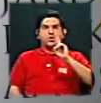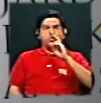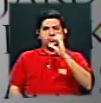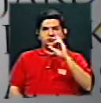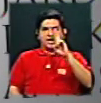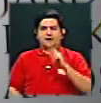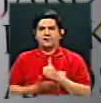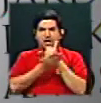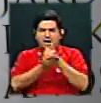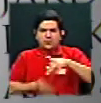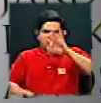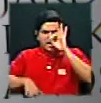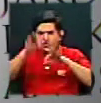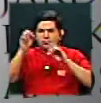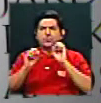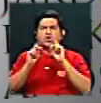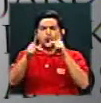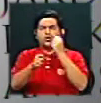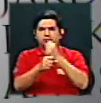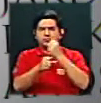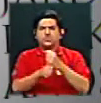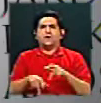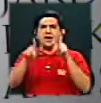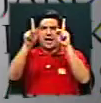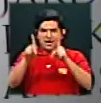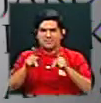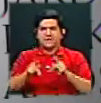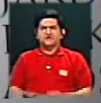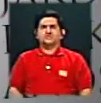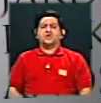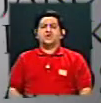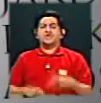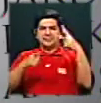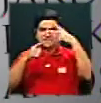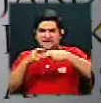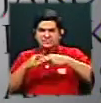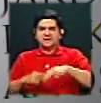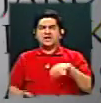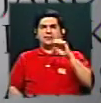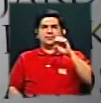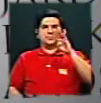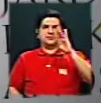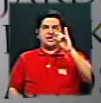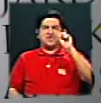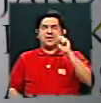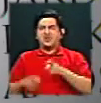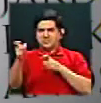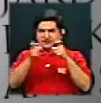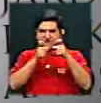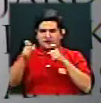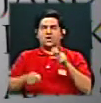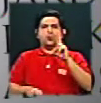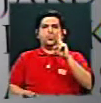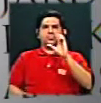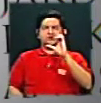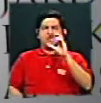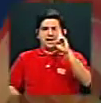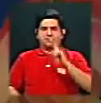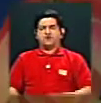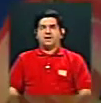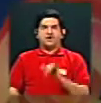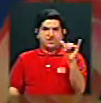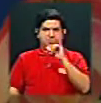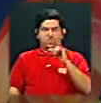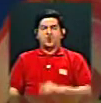Rica ayudará a encontrar opciones laborales a empleados que quedarán cesantes en los CEBAIS administrados por la UCR. Y